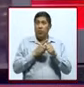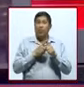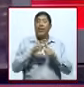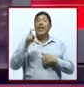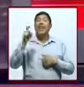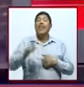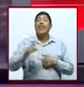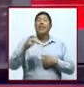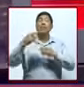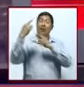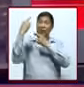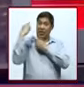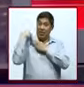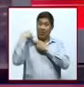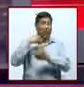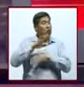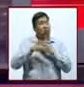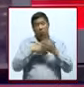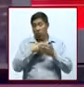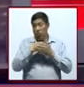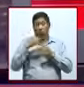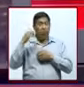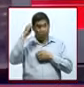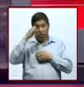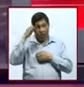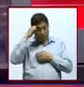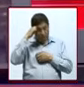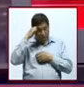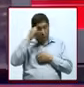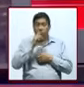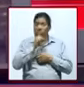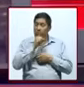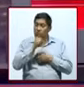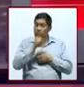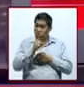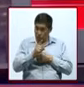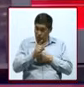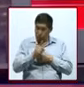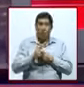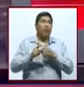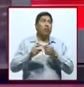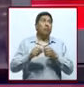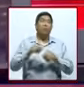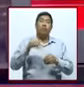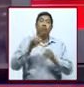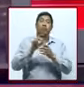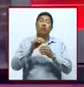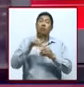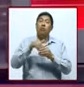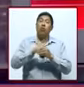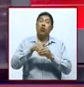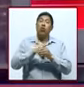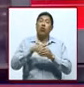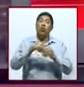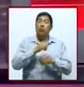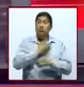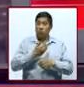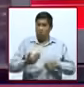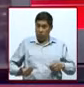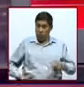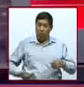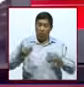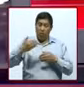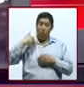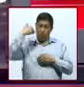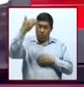Es deber y responsabilidad de todos los órganos del poder público garantizar la realización de las elecciones generales en los términos y plazos expuestos por el